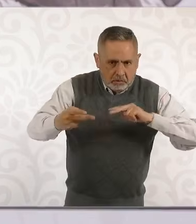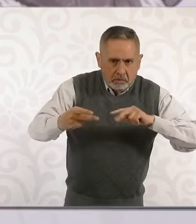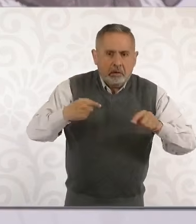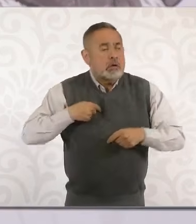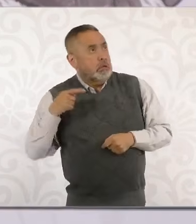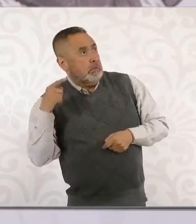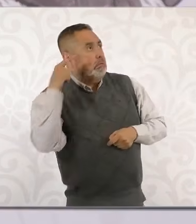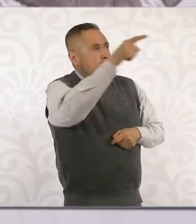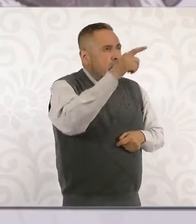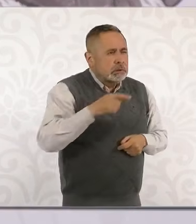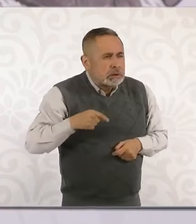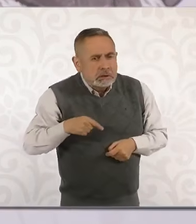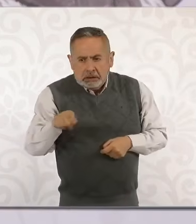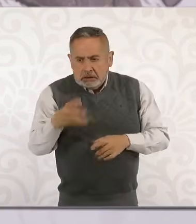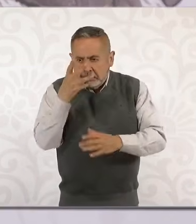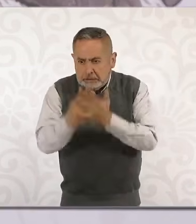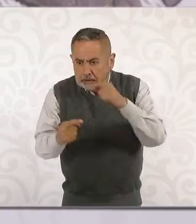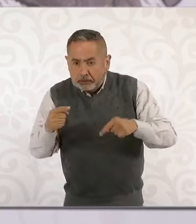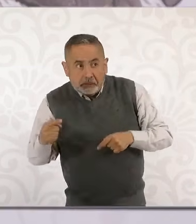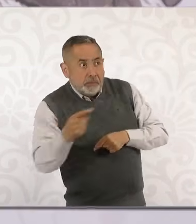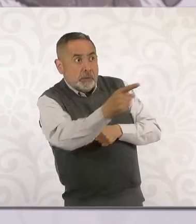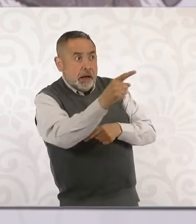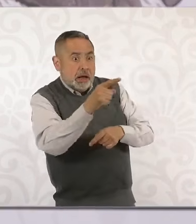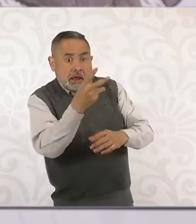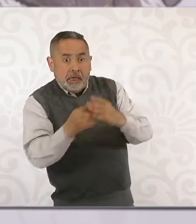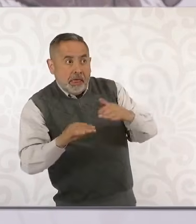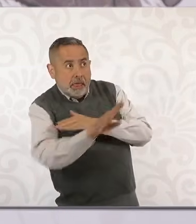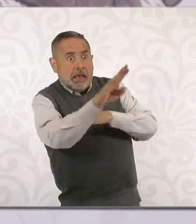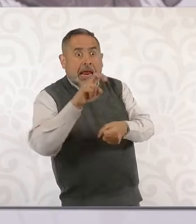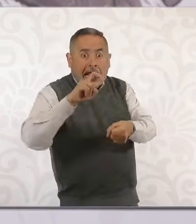tenemos objetivos relevantes allá,